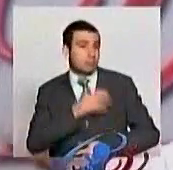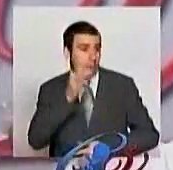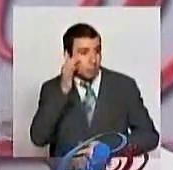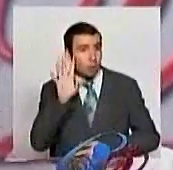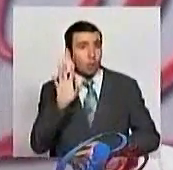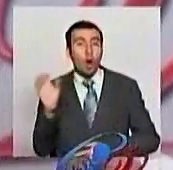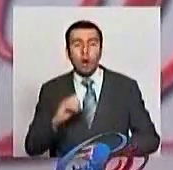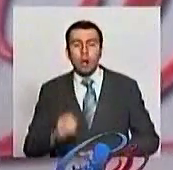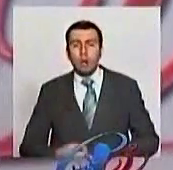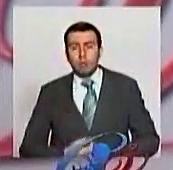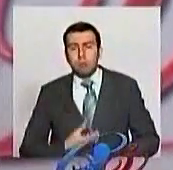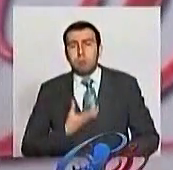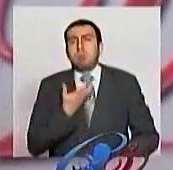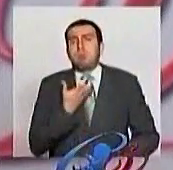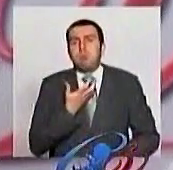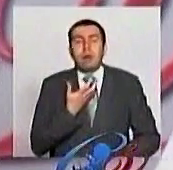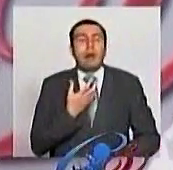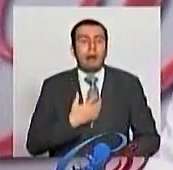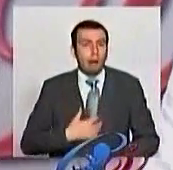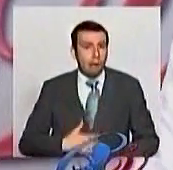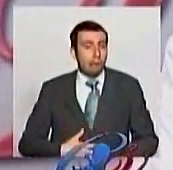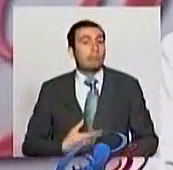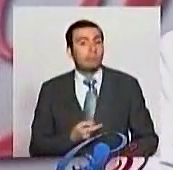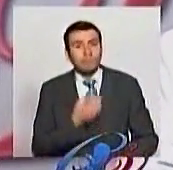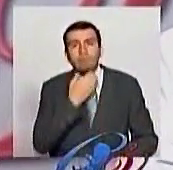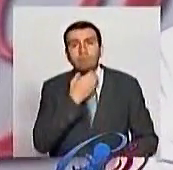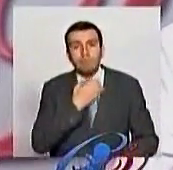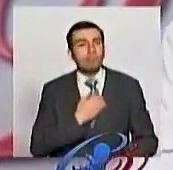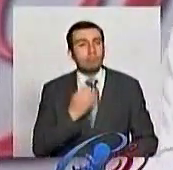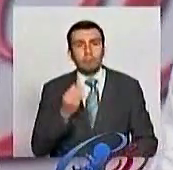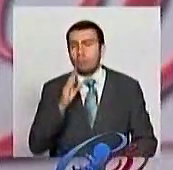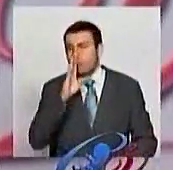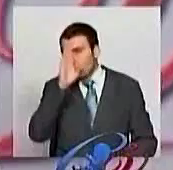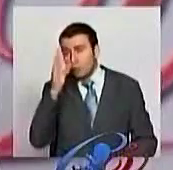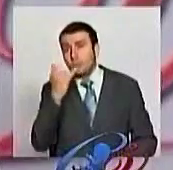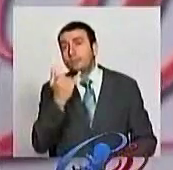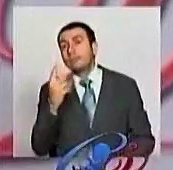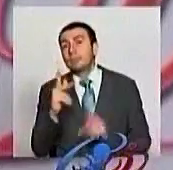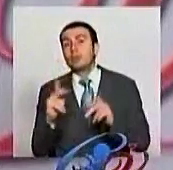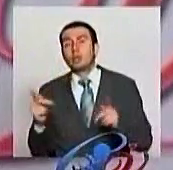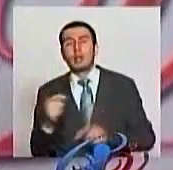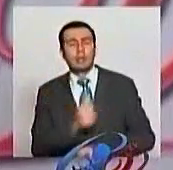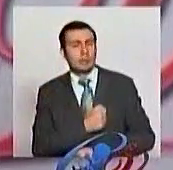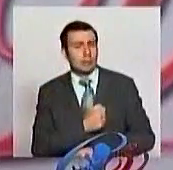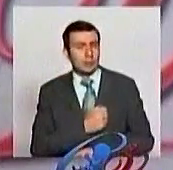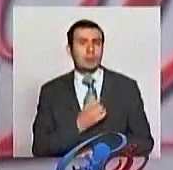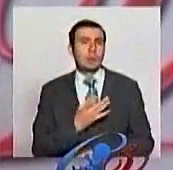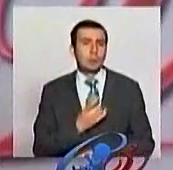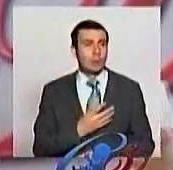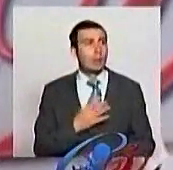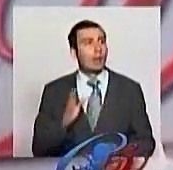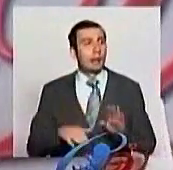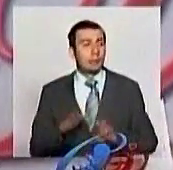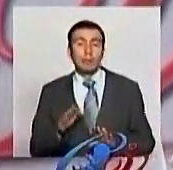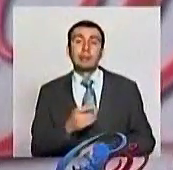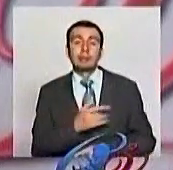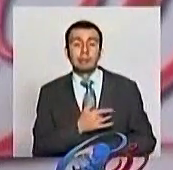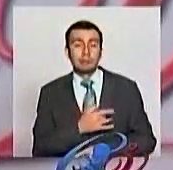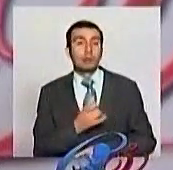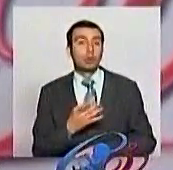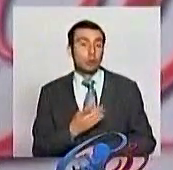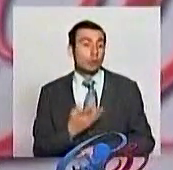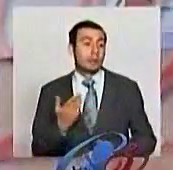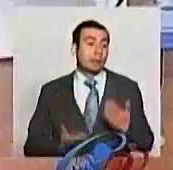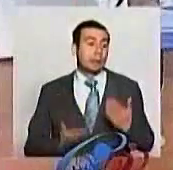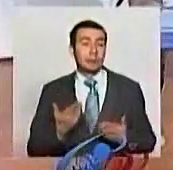O reflujo gastroesofágico, que también es muy común en los pacientes que se presentan solo con el dolorcito ahí. Bueno, vamos